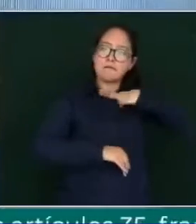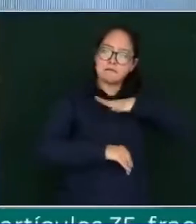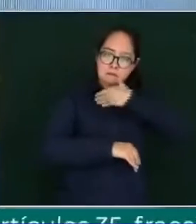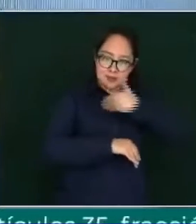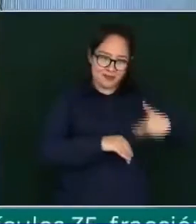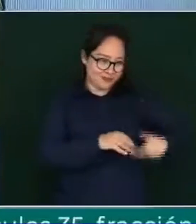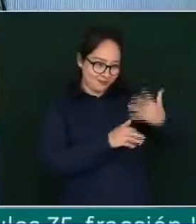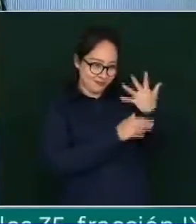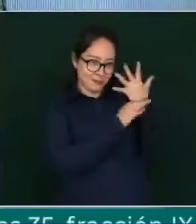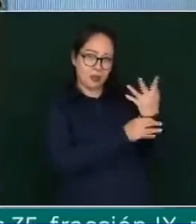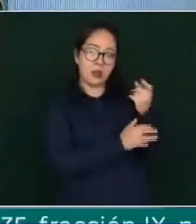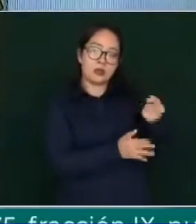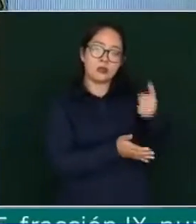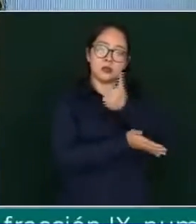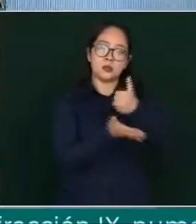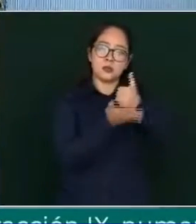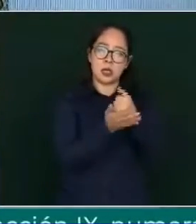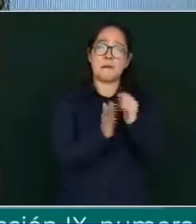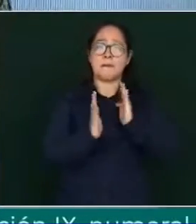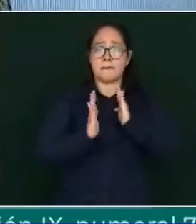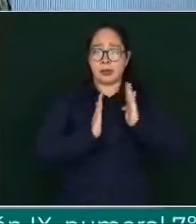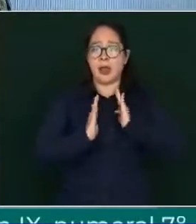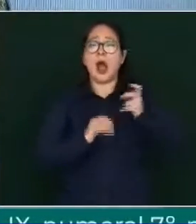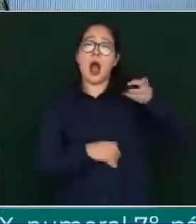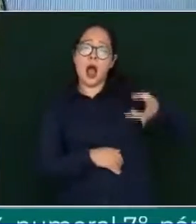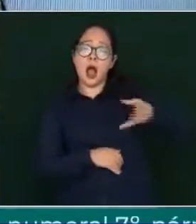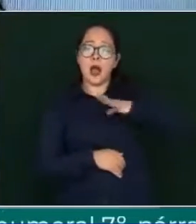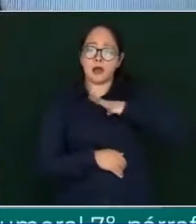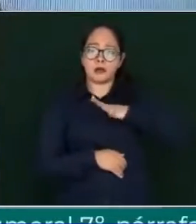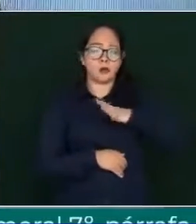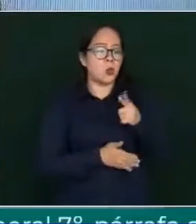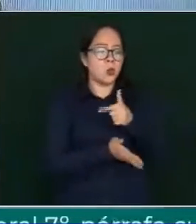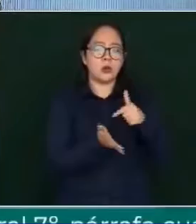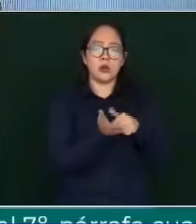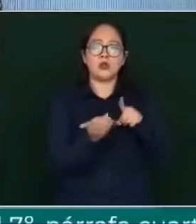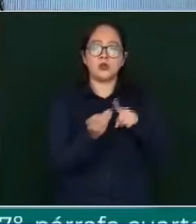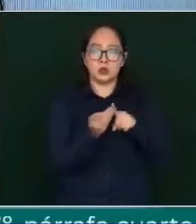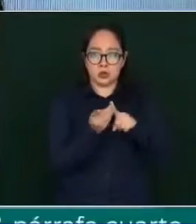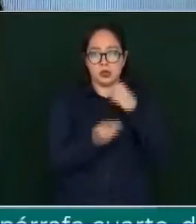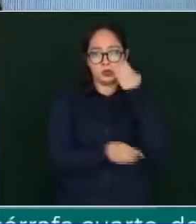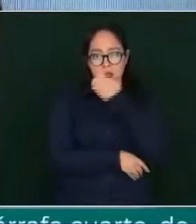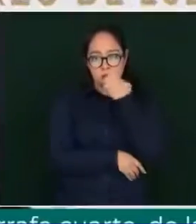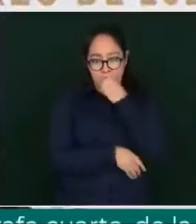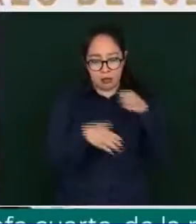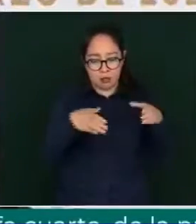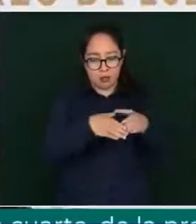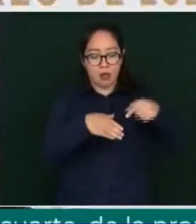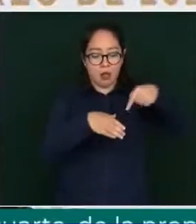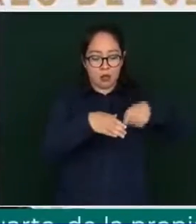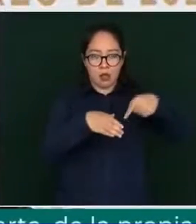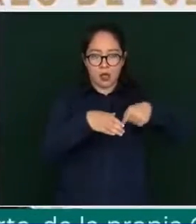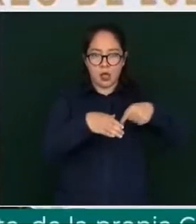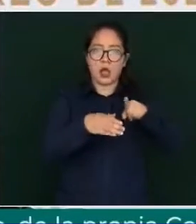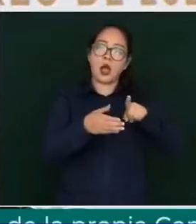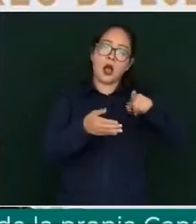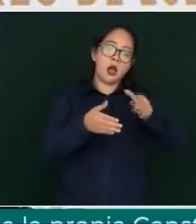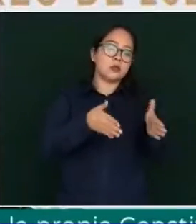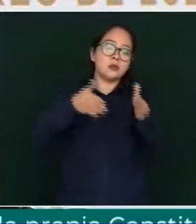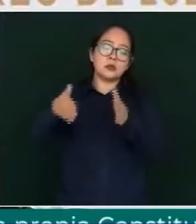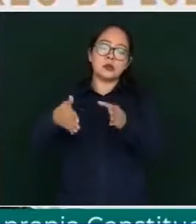ciudad militar está constituido lo que es el centro educativo, con un centro de